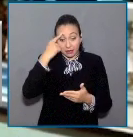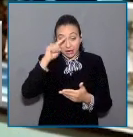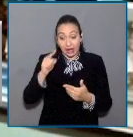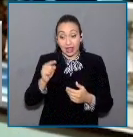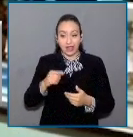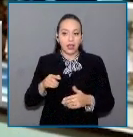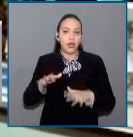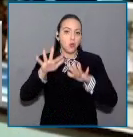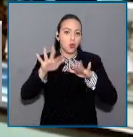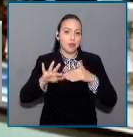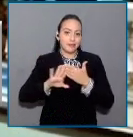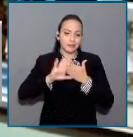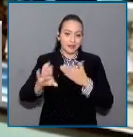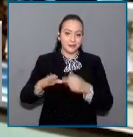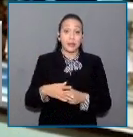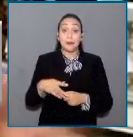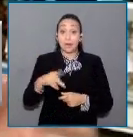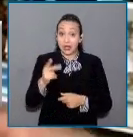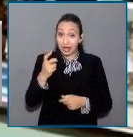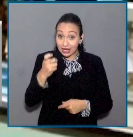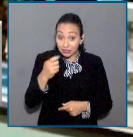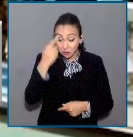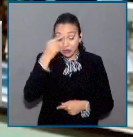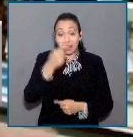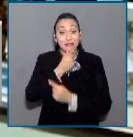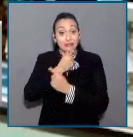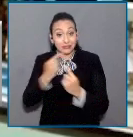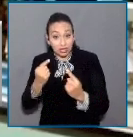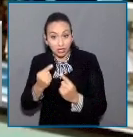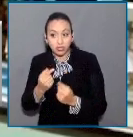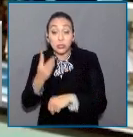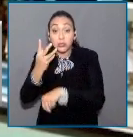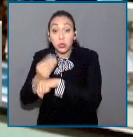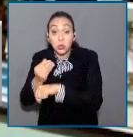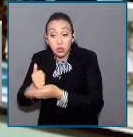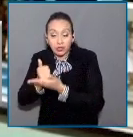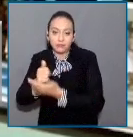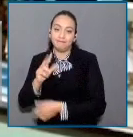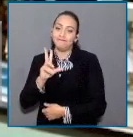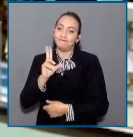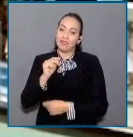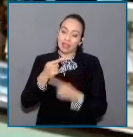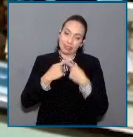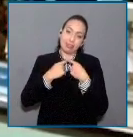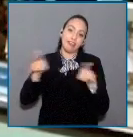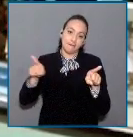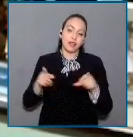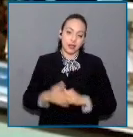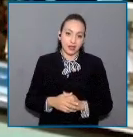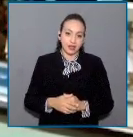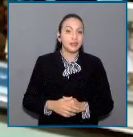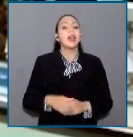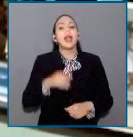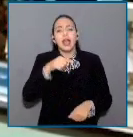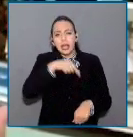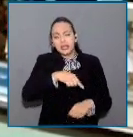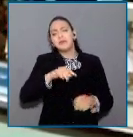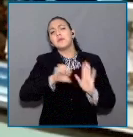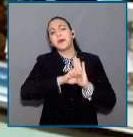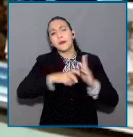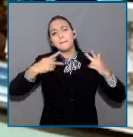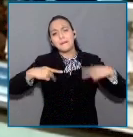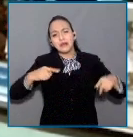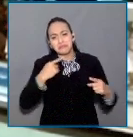hablar de un avance a la mediación. Ya no solamente nos concentramos en el conflicto, nos concentramos en el daño que se